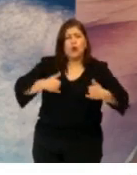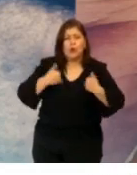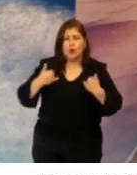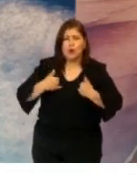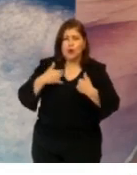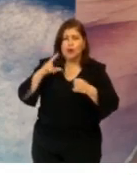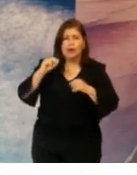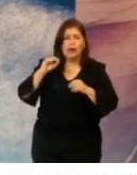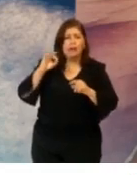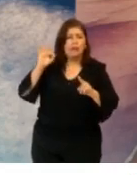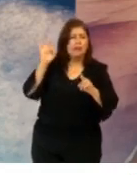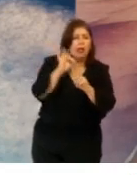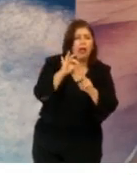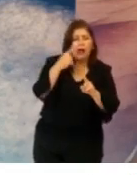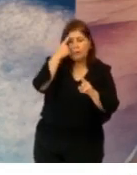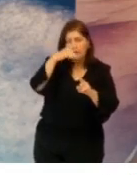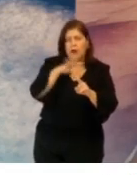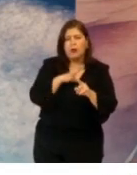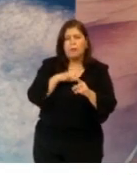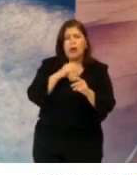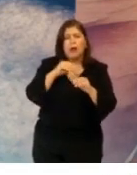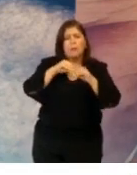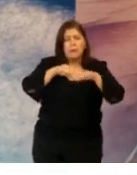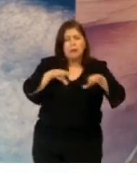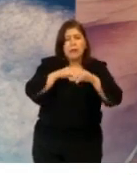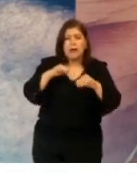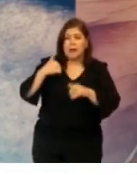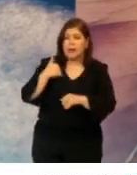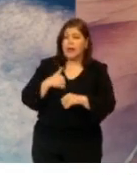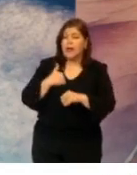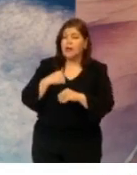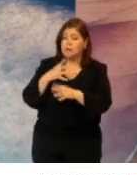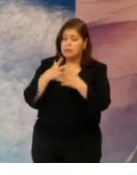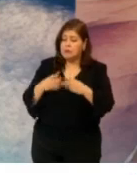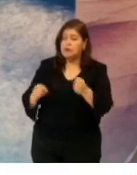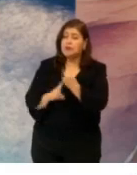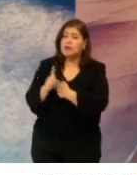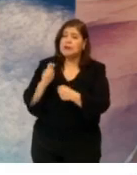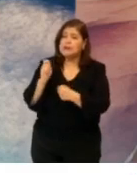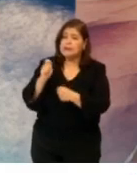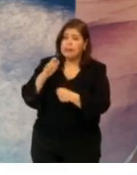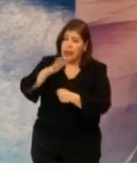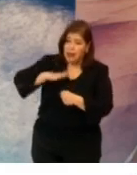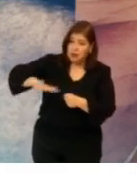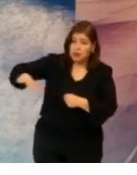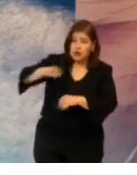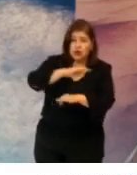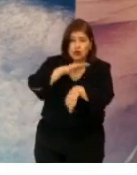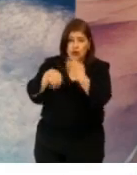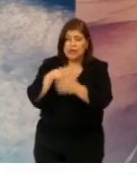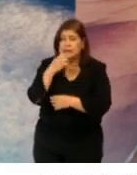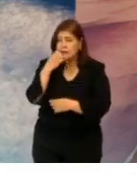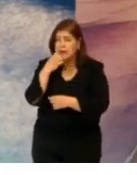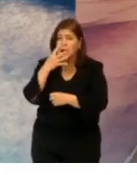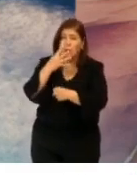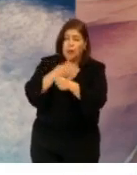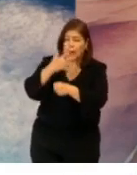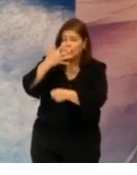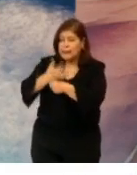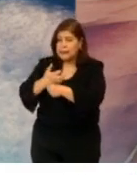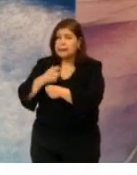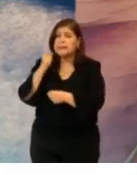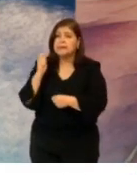la propaganda. Canadá, que fue el primero que resolvió el problema, es en todas las escuelas, en un año, cuarto, quinto de